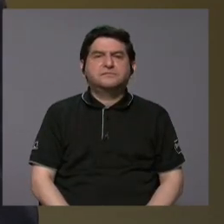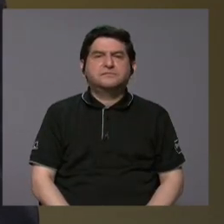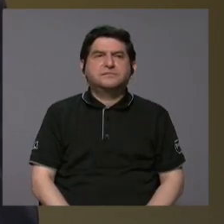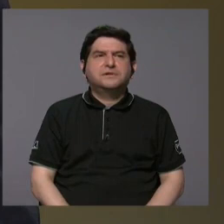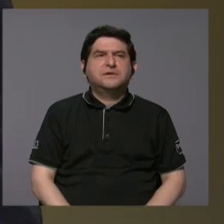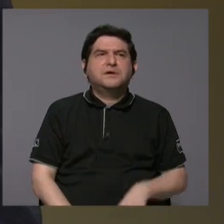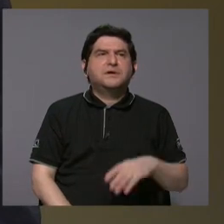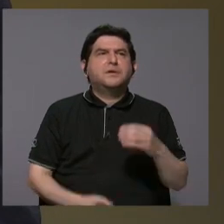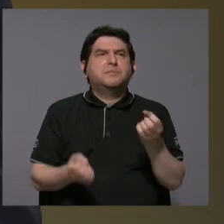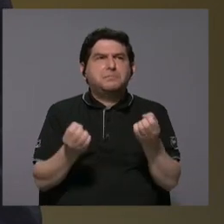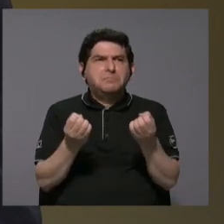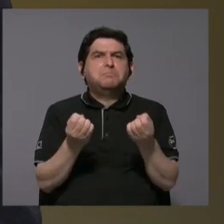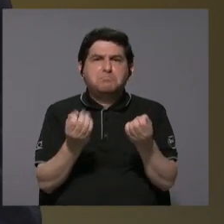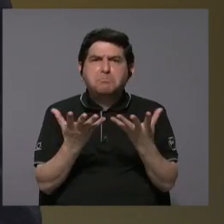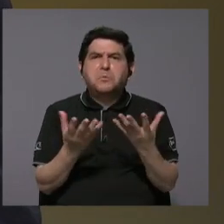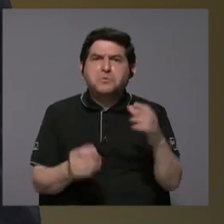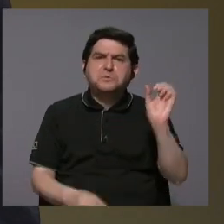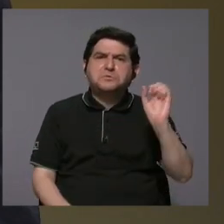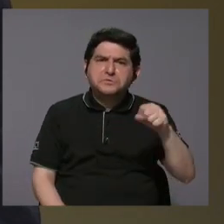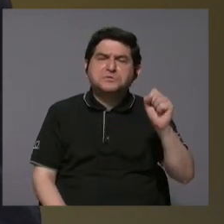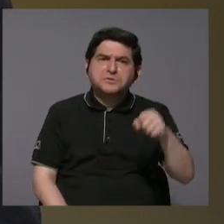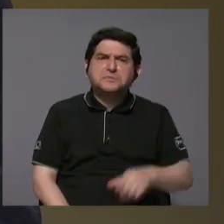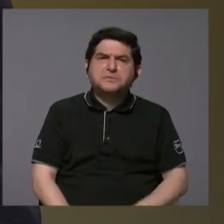una numerosa